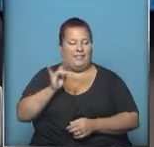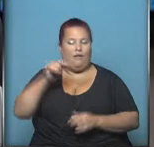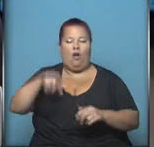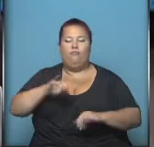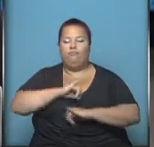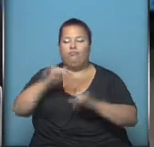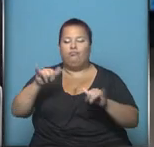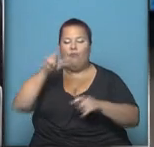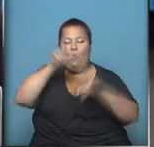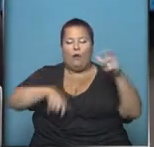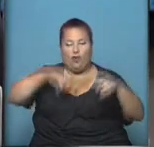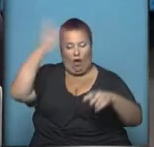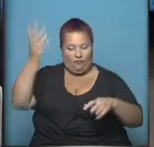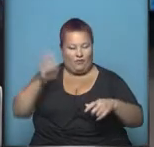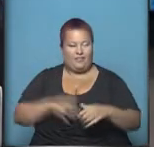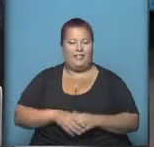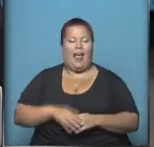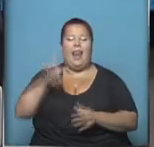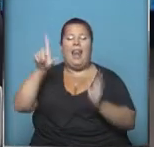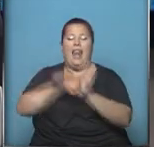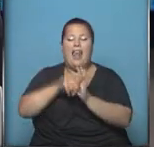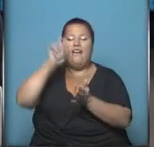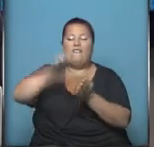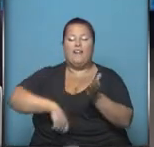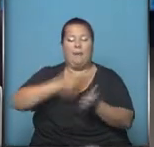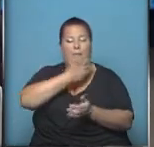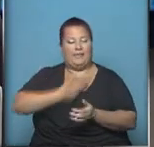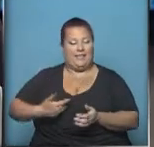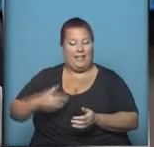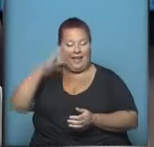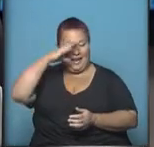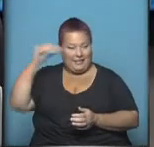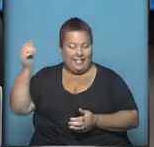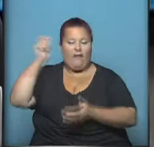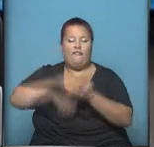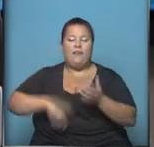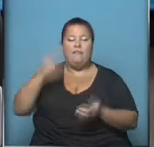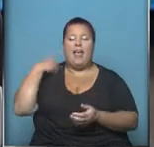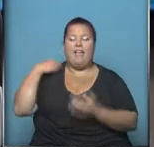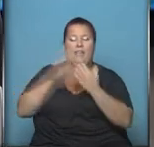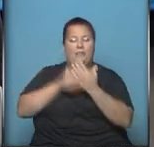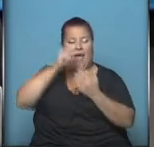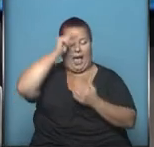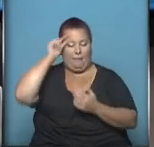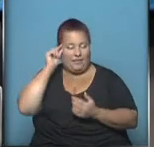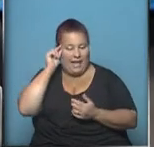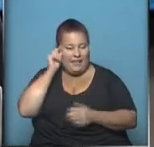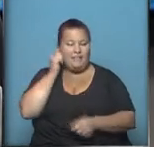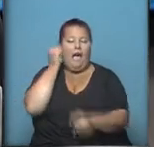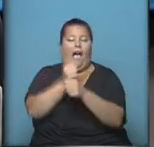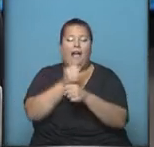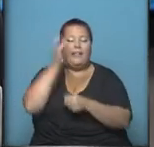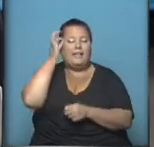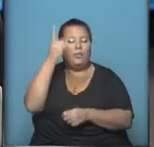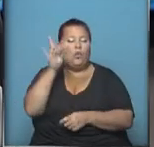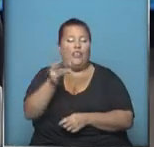publicó en el boletín oficial el decreto que firma la presidenta cristina fernández y firma el jefe de gabinete jorge capitanich hasta el 31